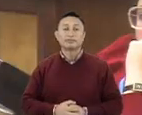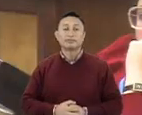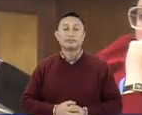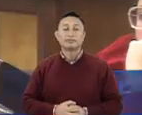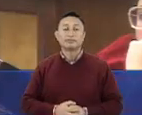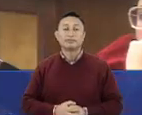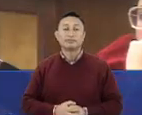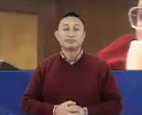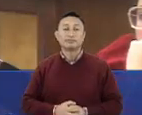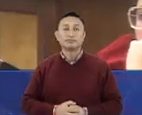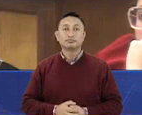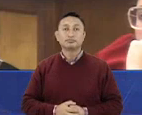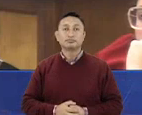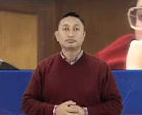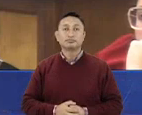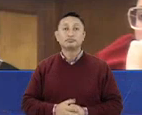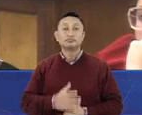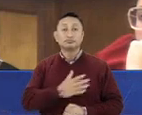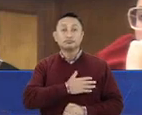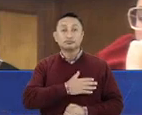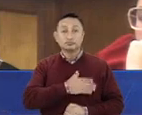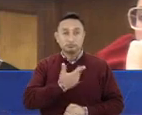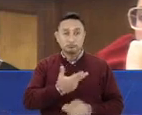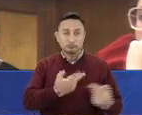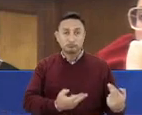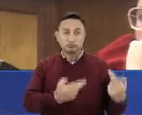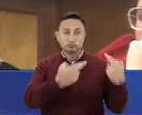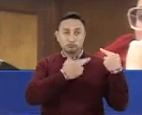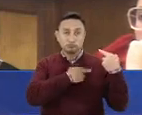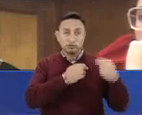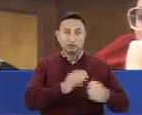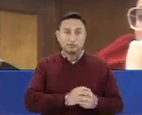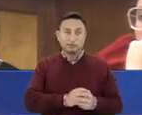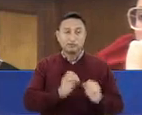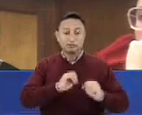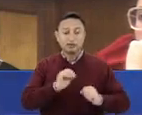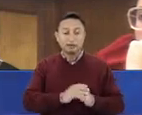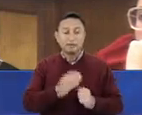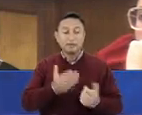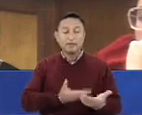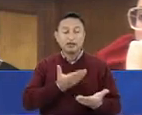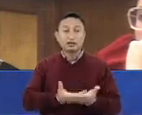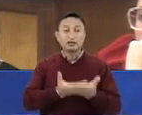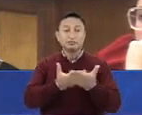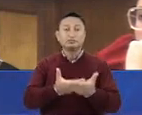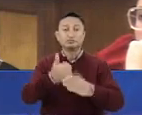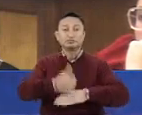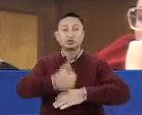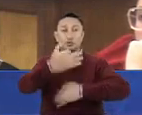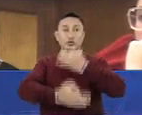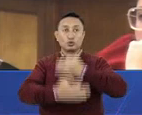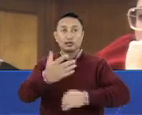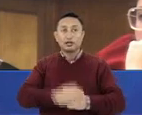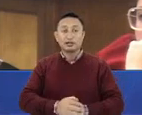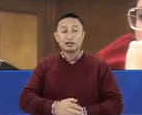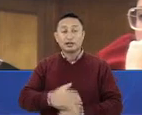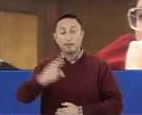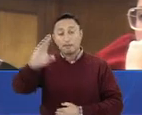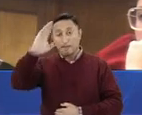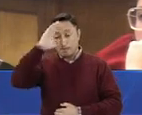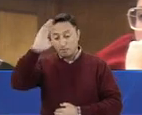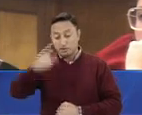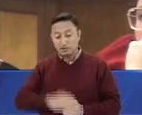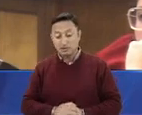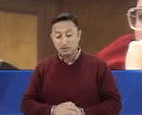ser lo suficientemente responsables para entregar a los jueces, a los policías,